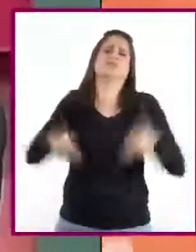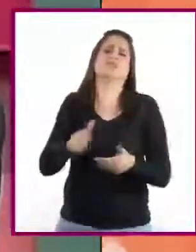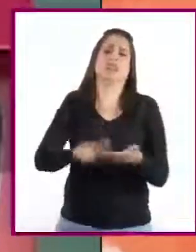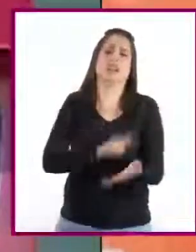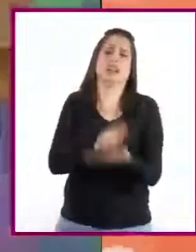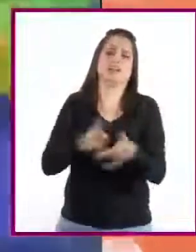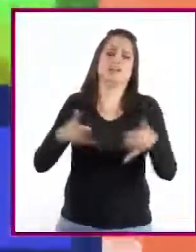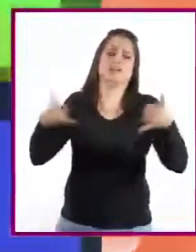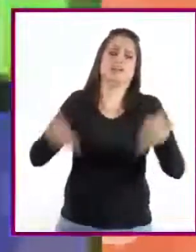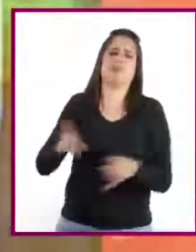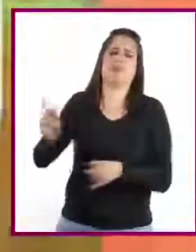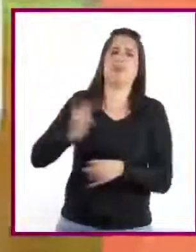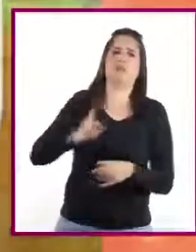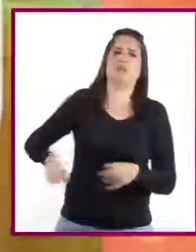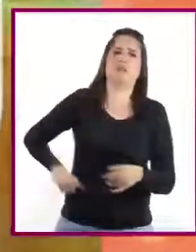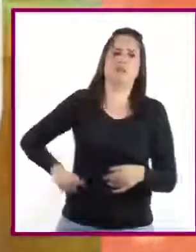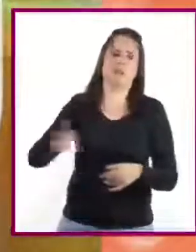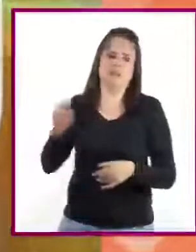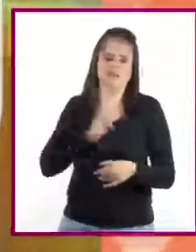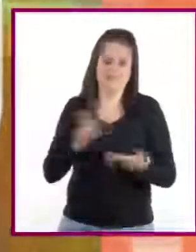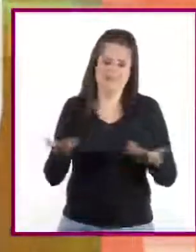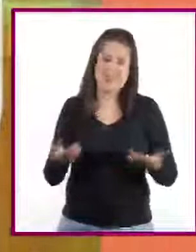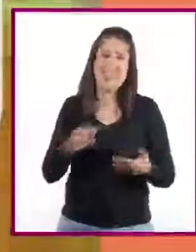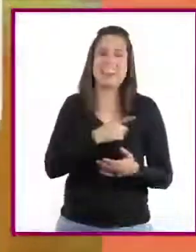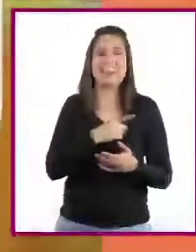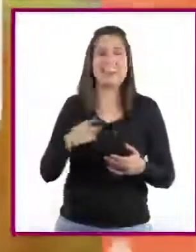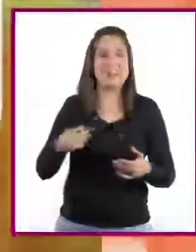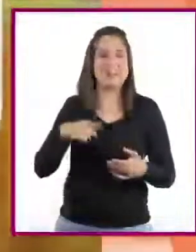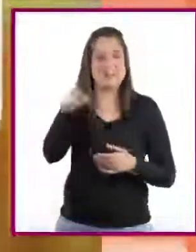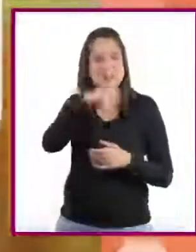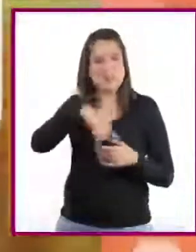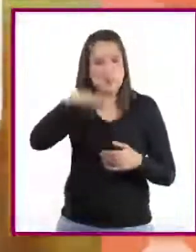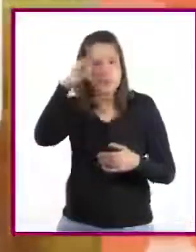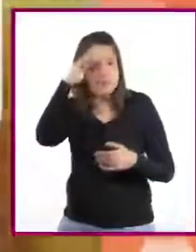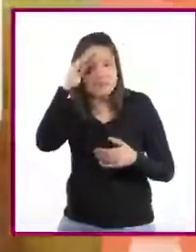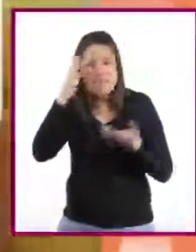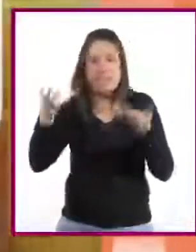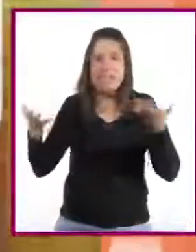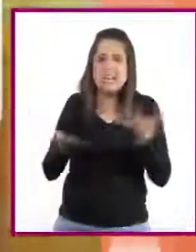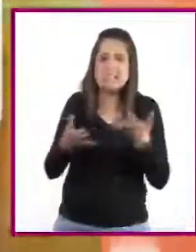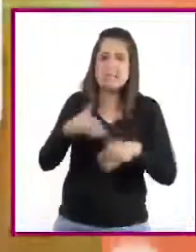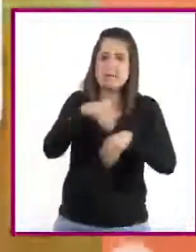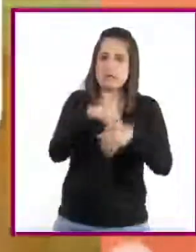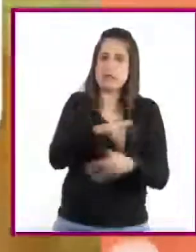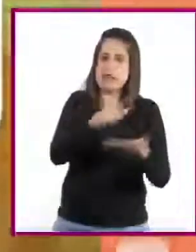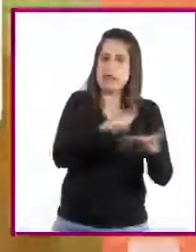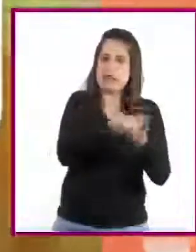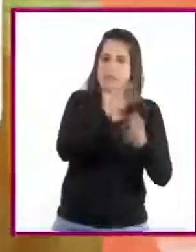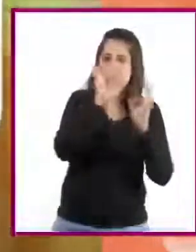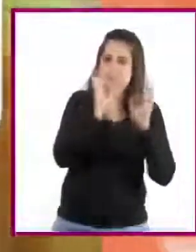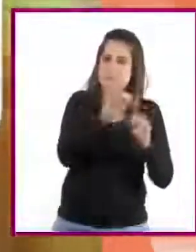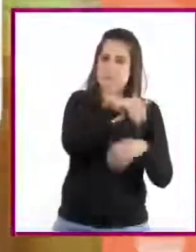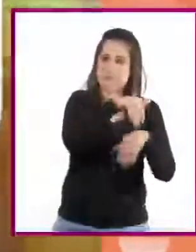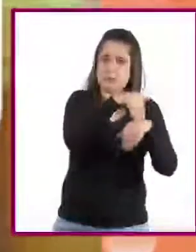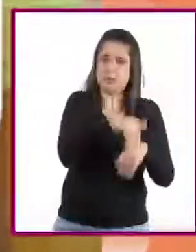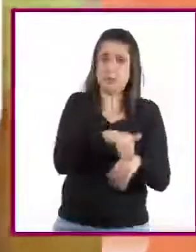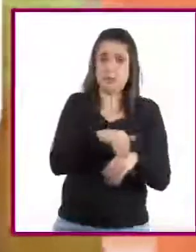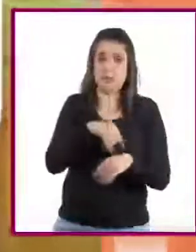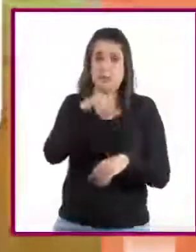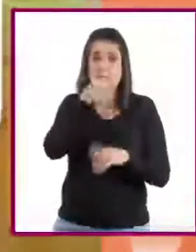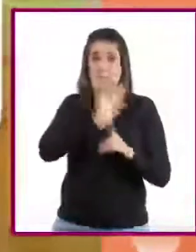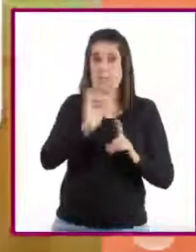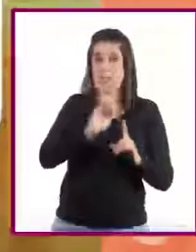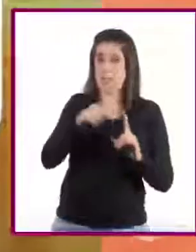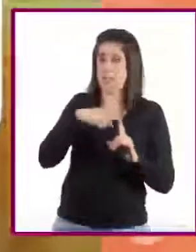leyes. Es decir, tenemos que crear incentivos para que la gente realmente cumpla las leyes. Cuando uno ve que otro